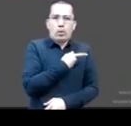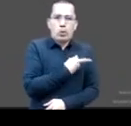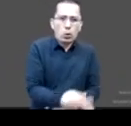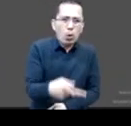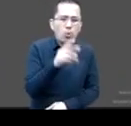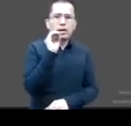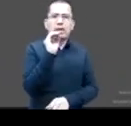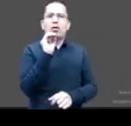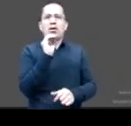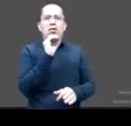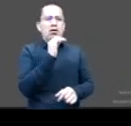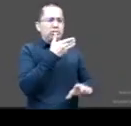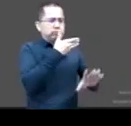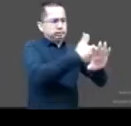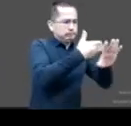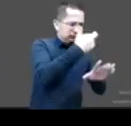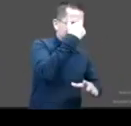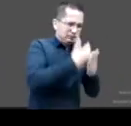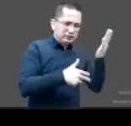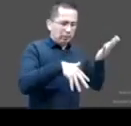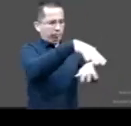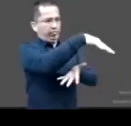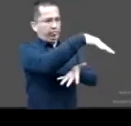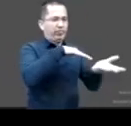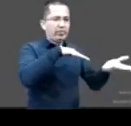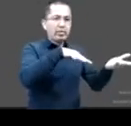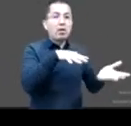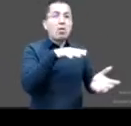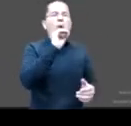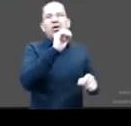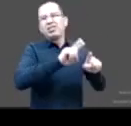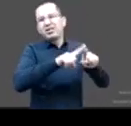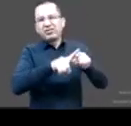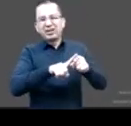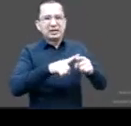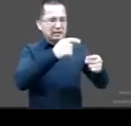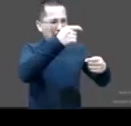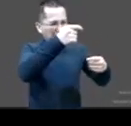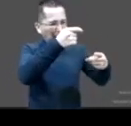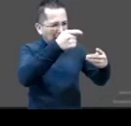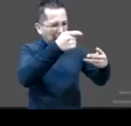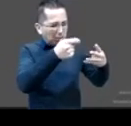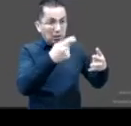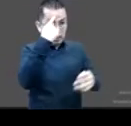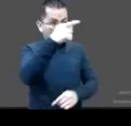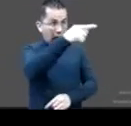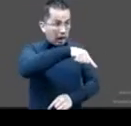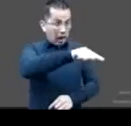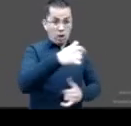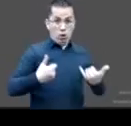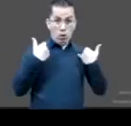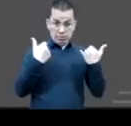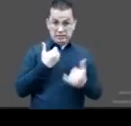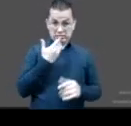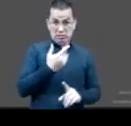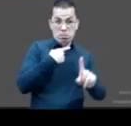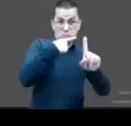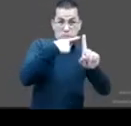por una serie de factores que no ayudan necesariamente a los adolescentes y a los jóvenes